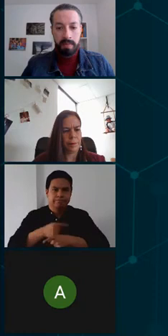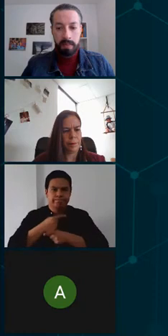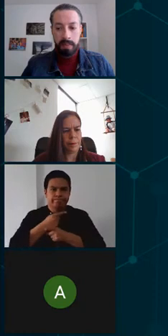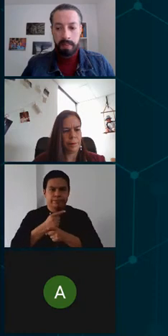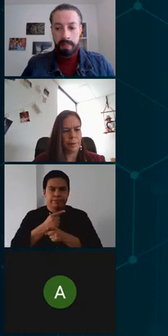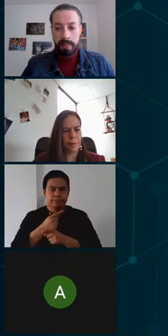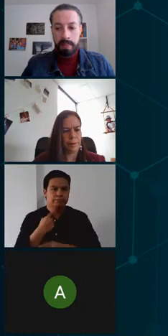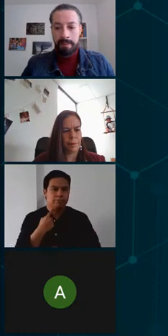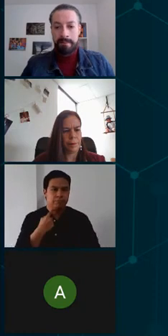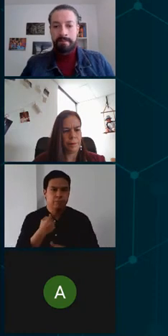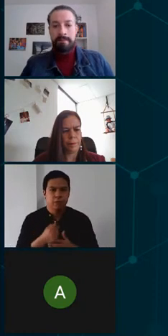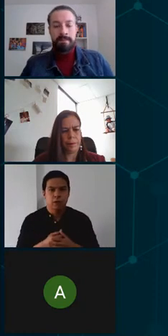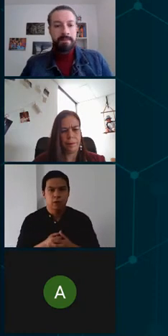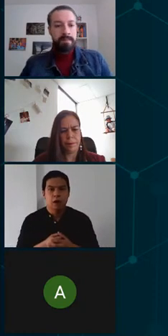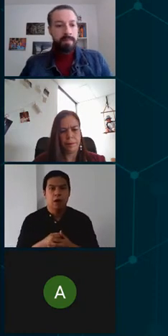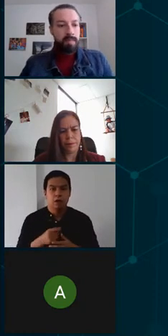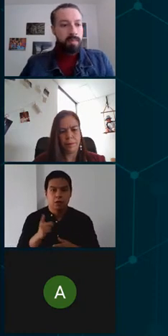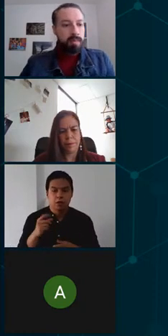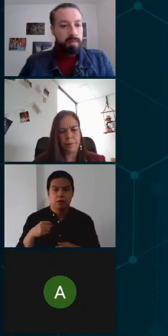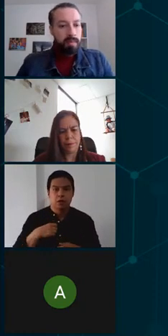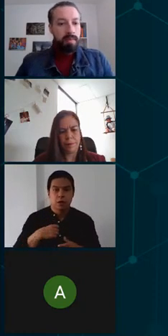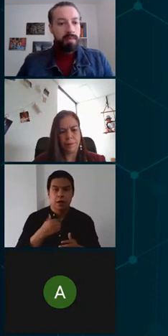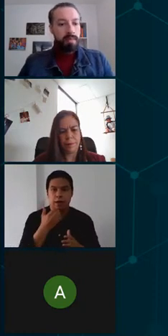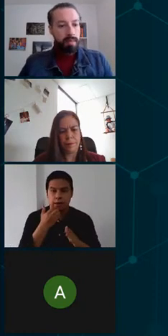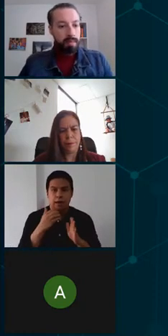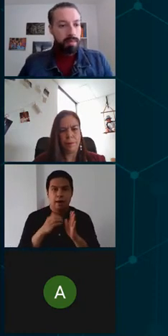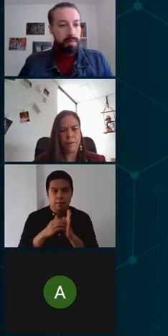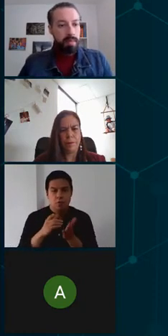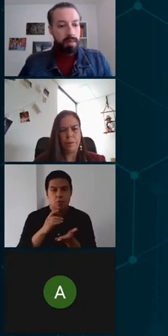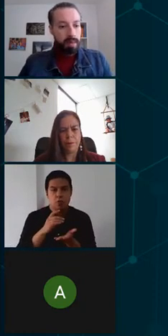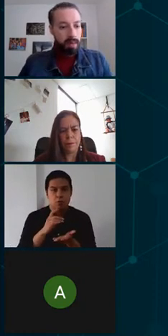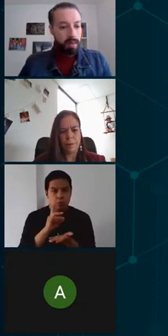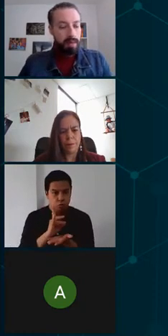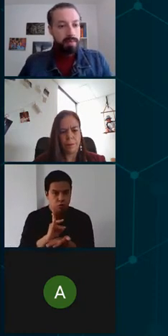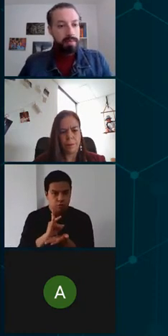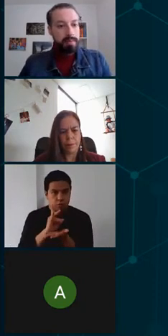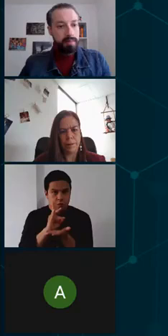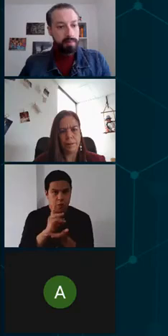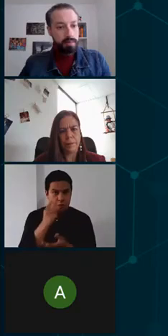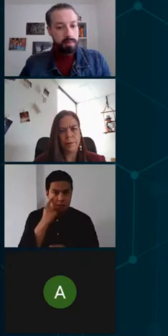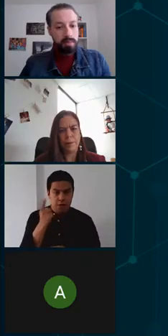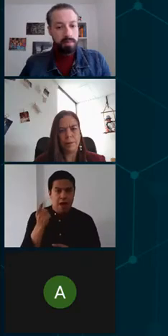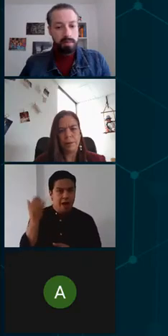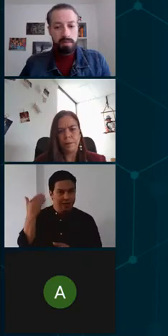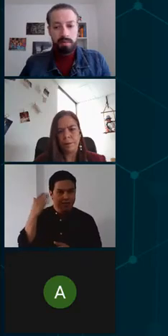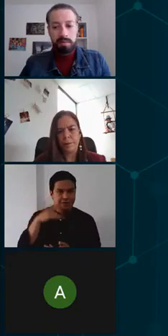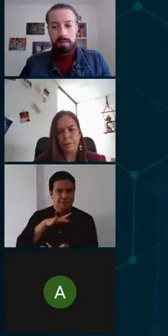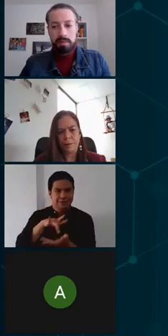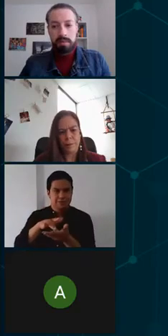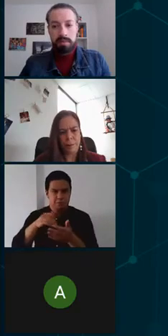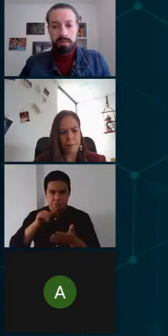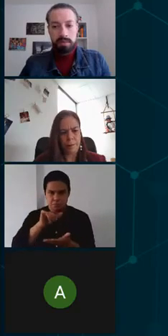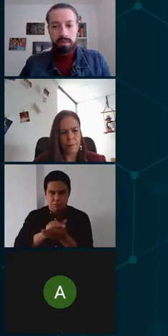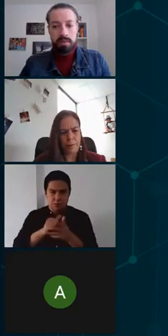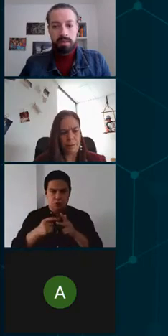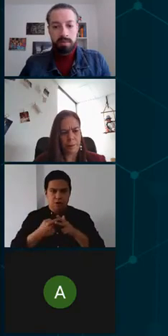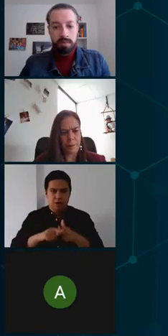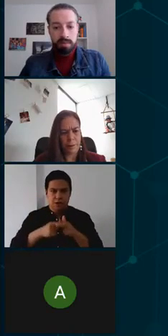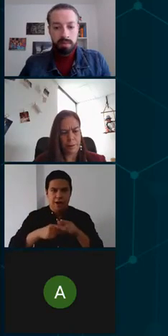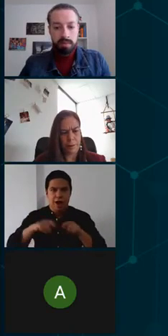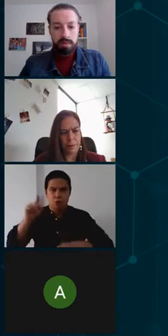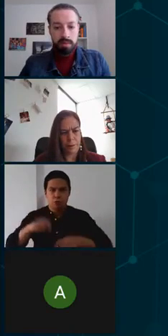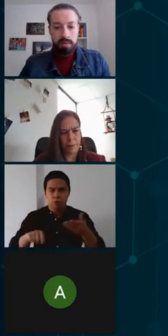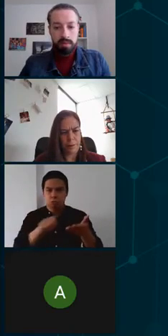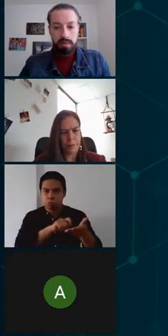de prototipos pues que vivimos en espacios presenciales, ¿listo? Simplemente como para inspiración